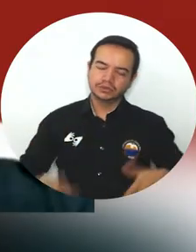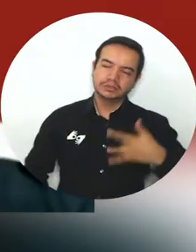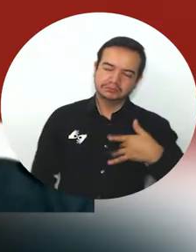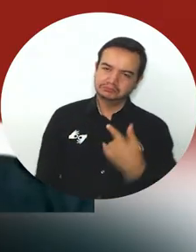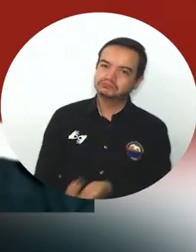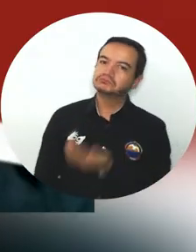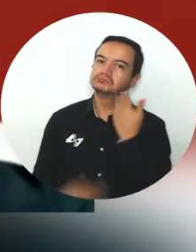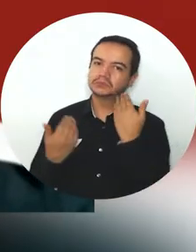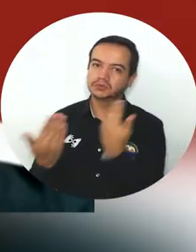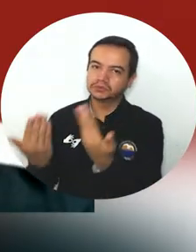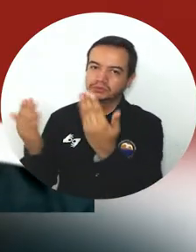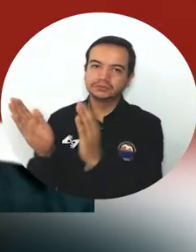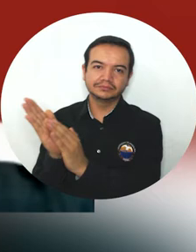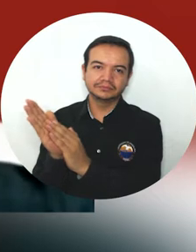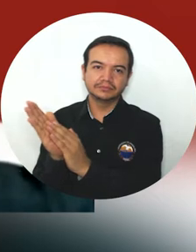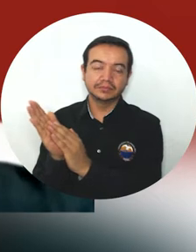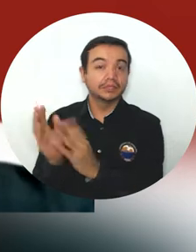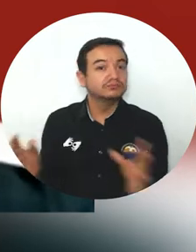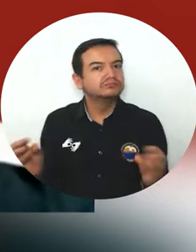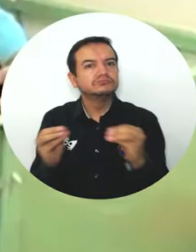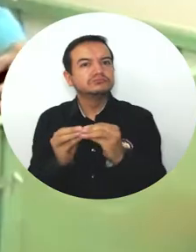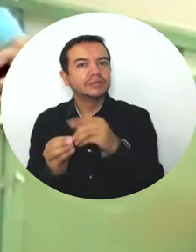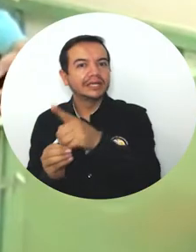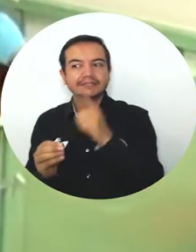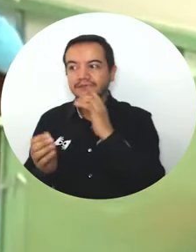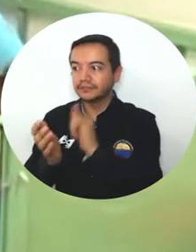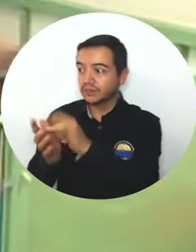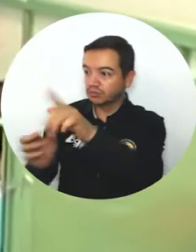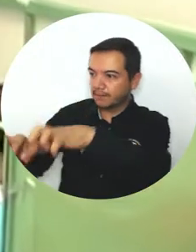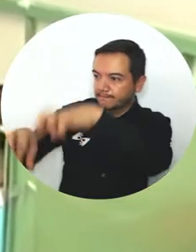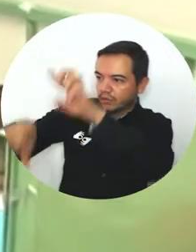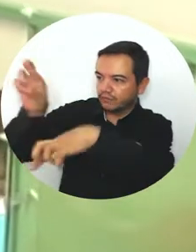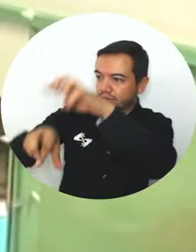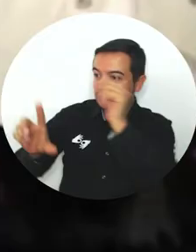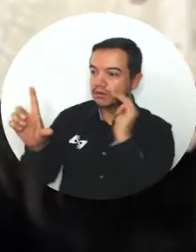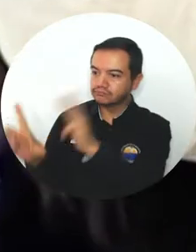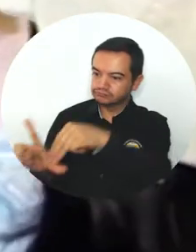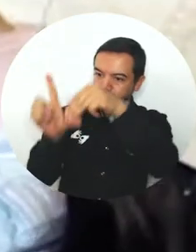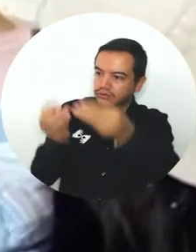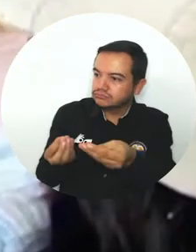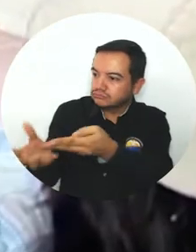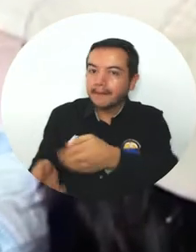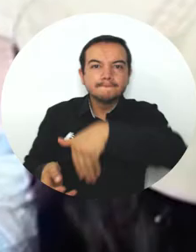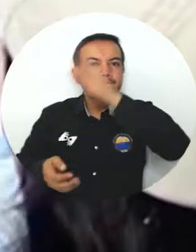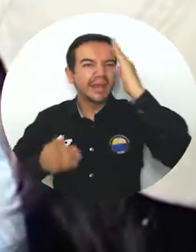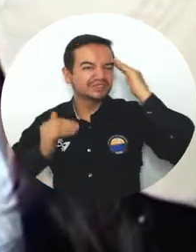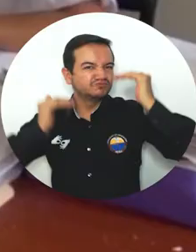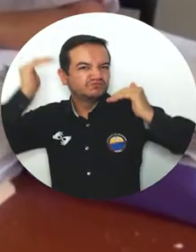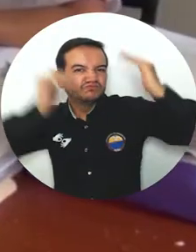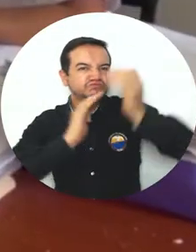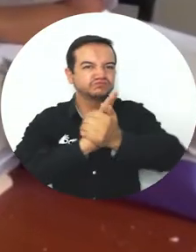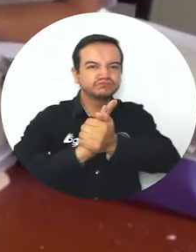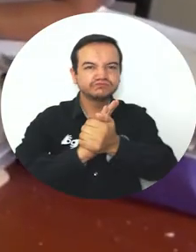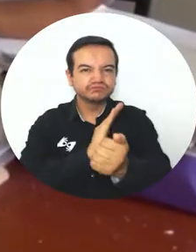maestría dotará a los profesionales de mejores competencias, de más competencias, y en ese sentido me parece que el